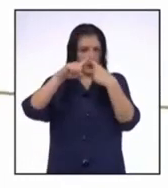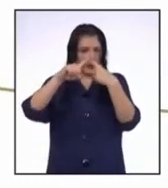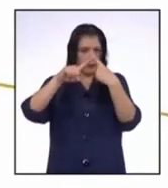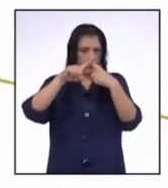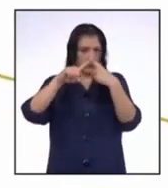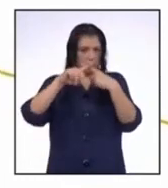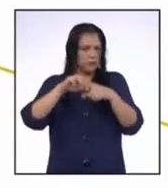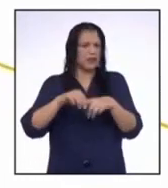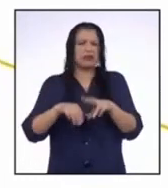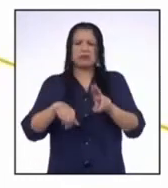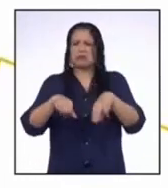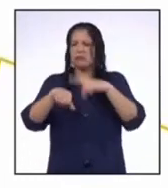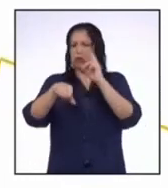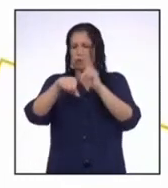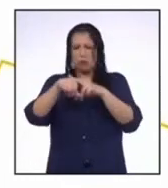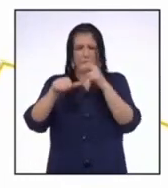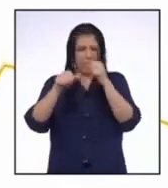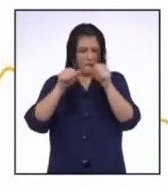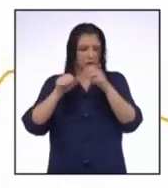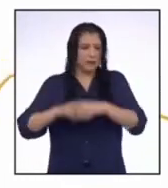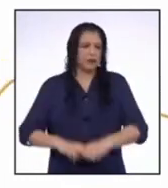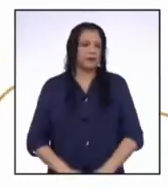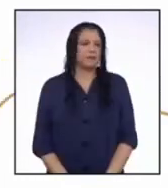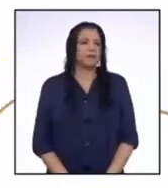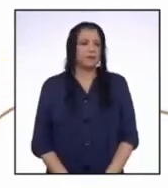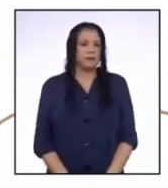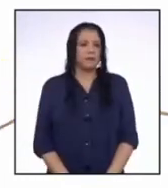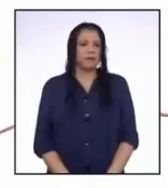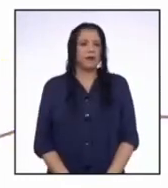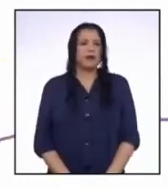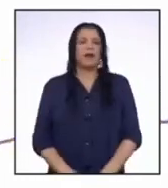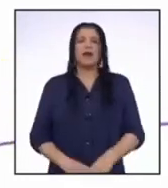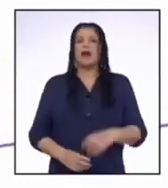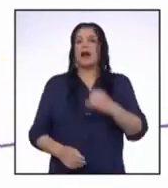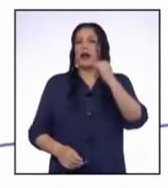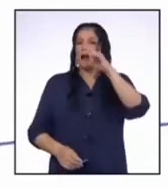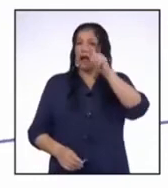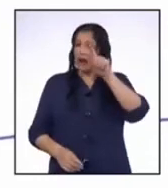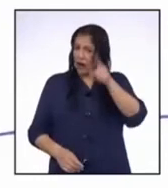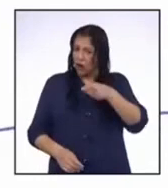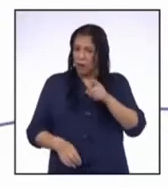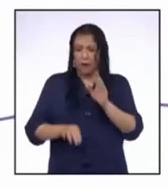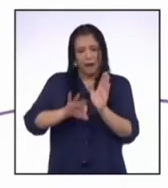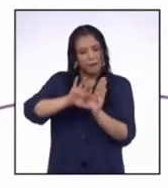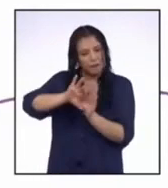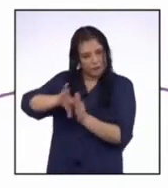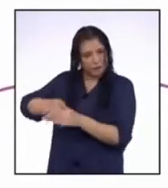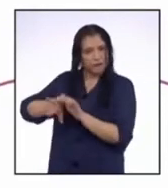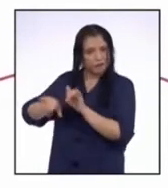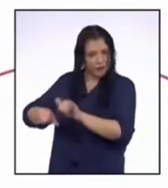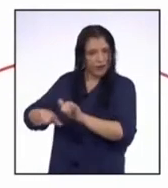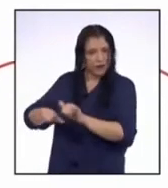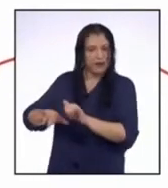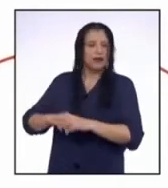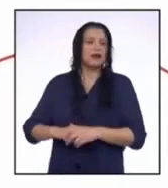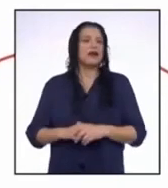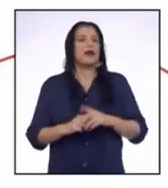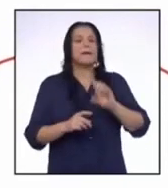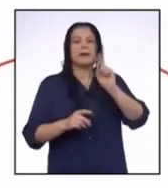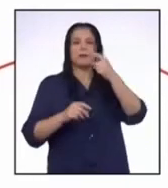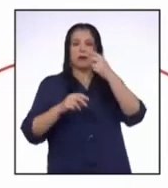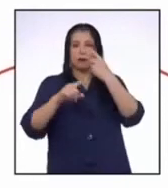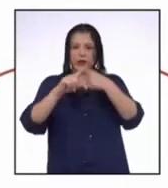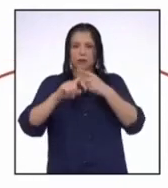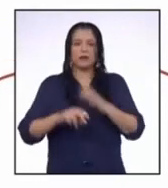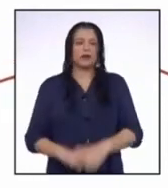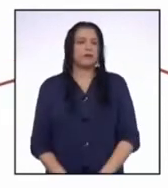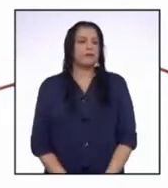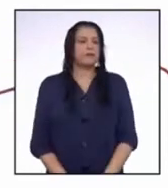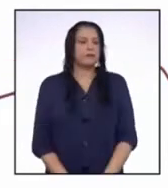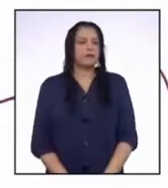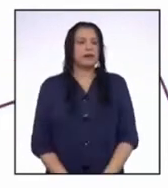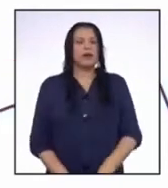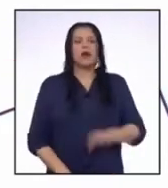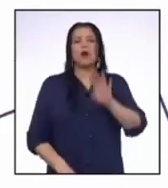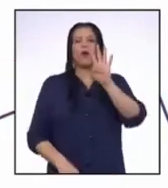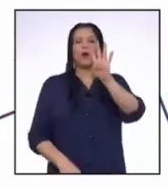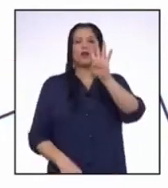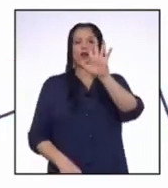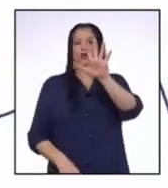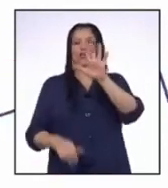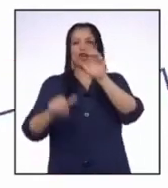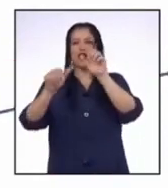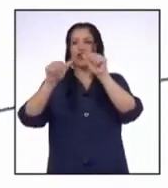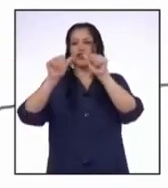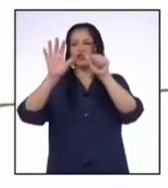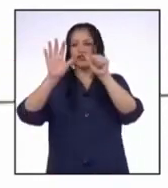multiplicar como si fueran números naturales, sin tener en cuenta la coma. Entonces primero multiplico 456